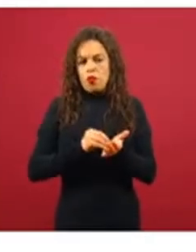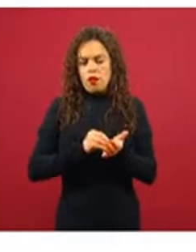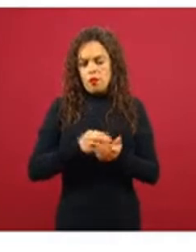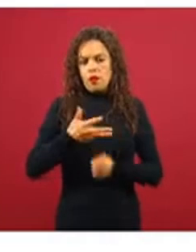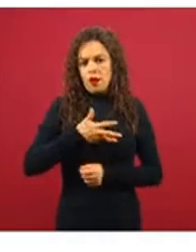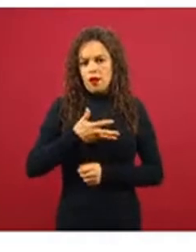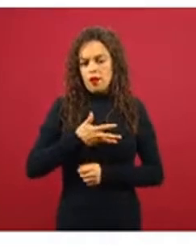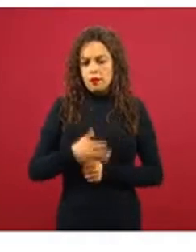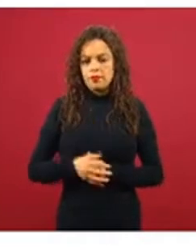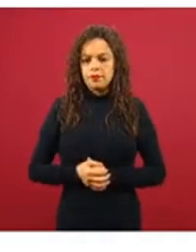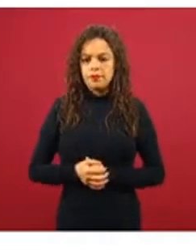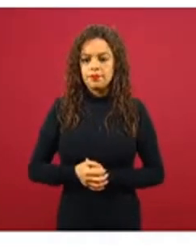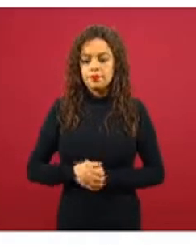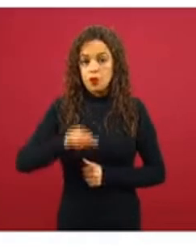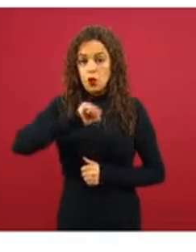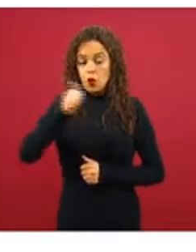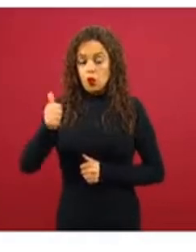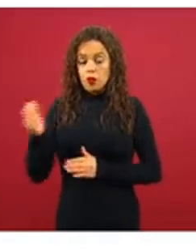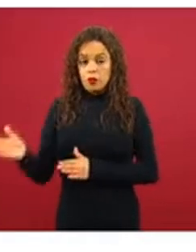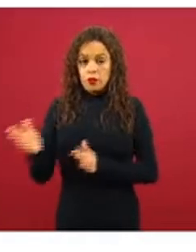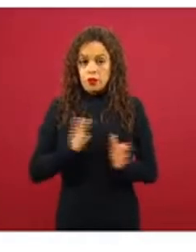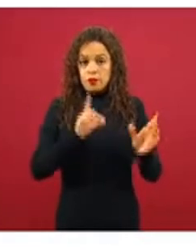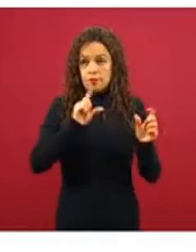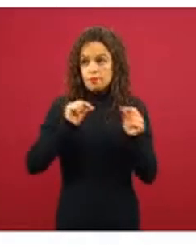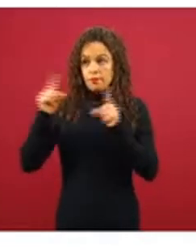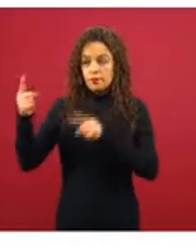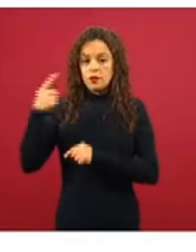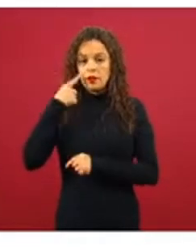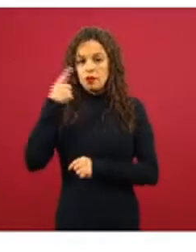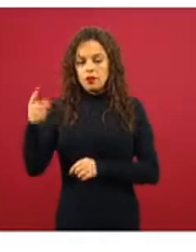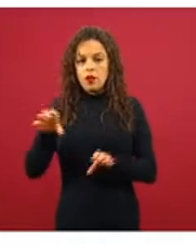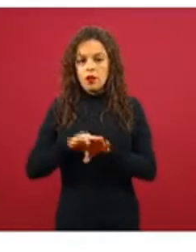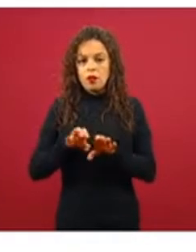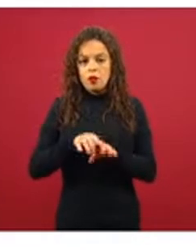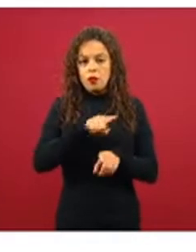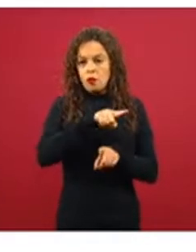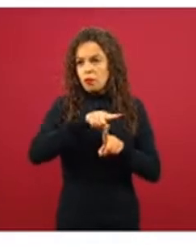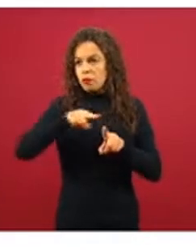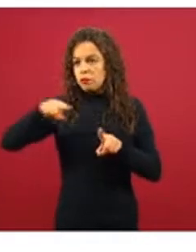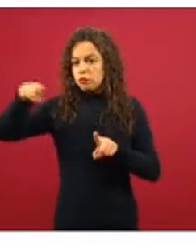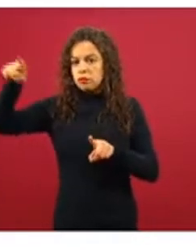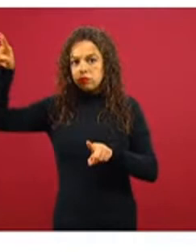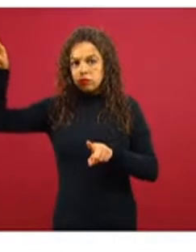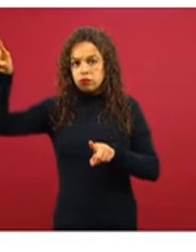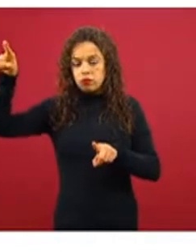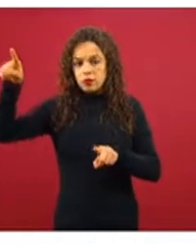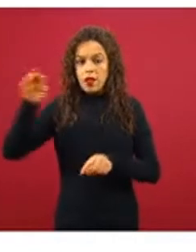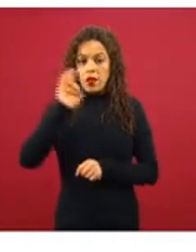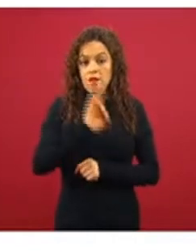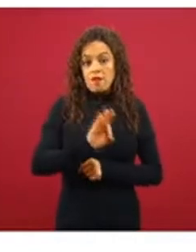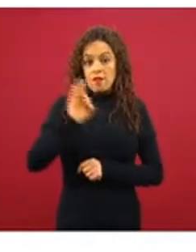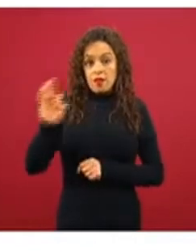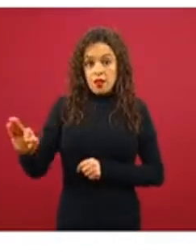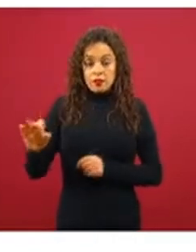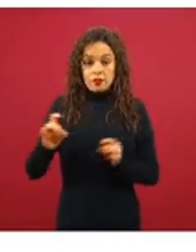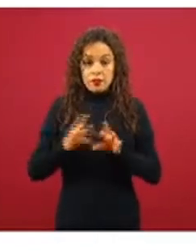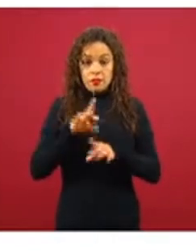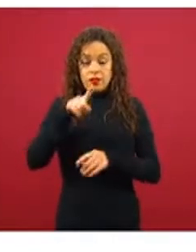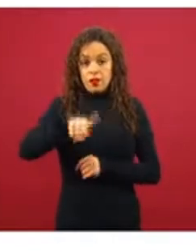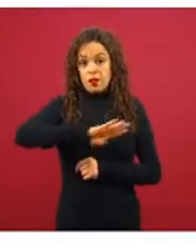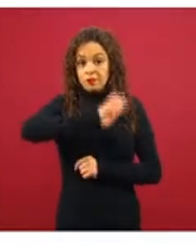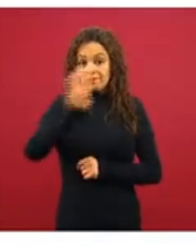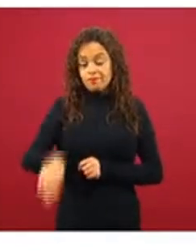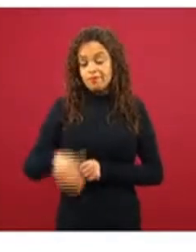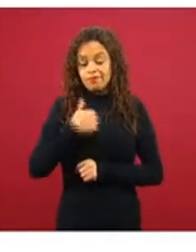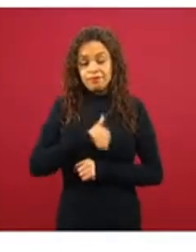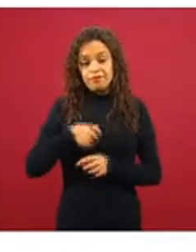diapositiva veremos la distribución de las defunciones por fecha de ocurrencia. Vemos cómo hay una tendencia